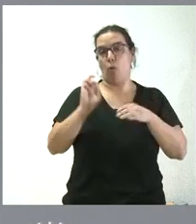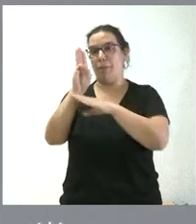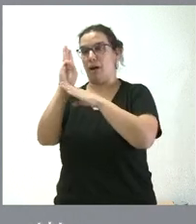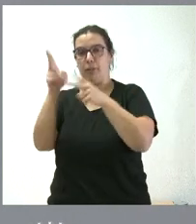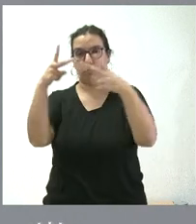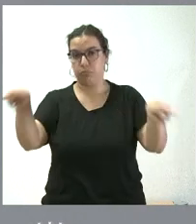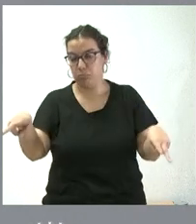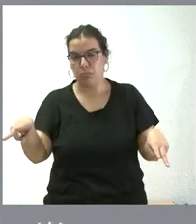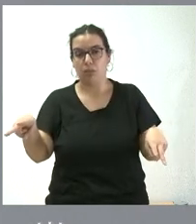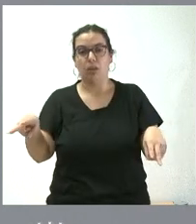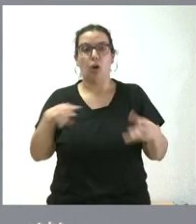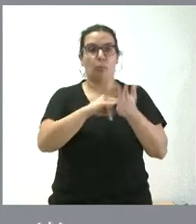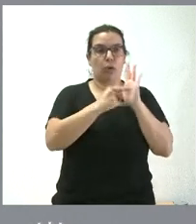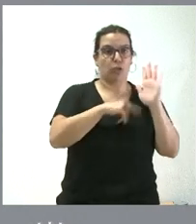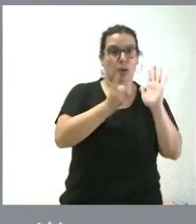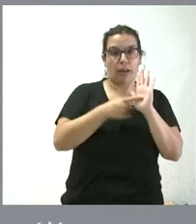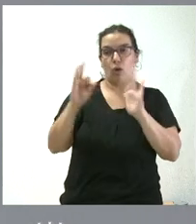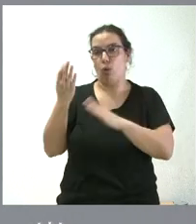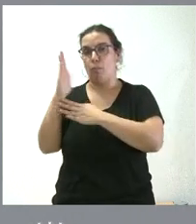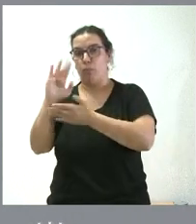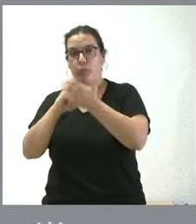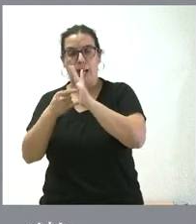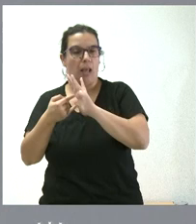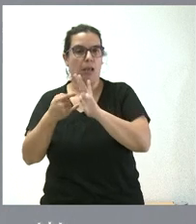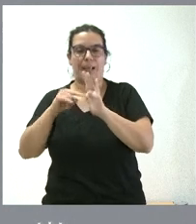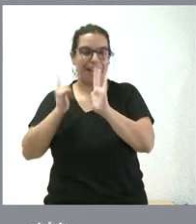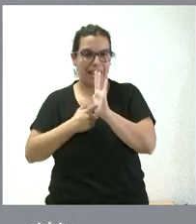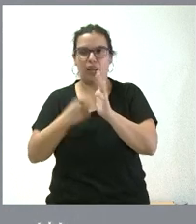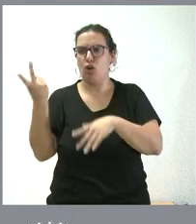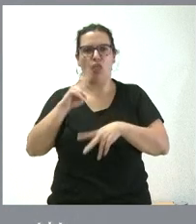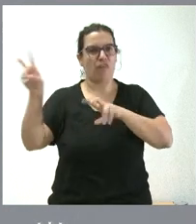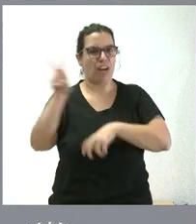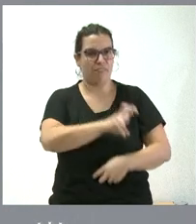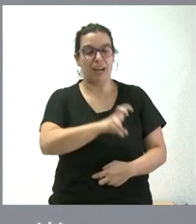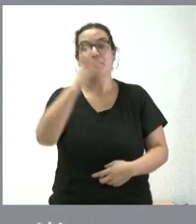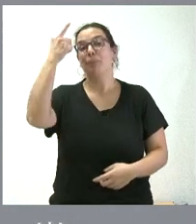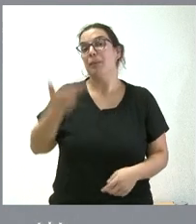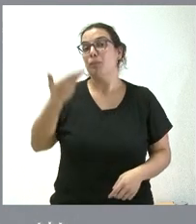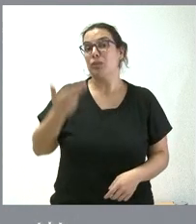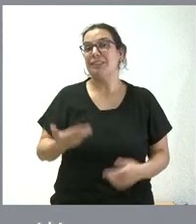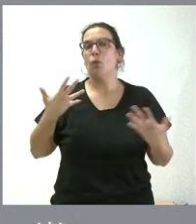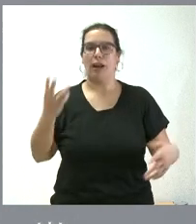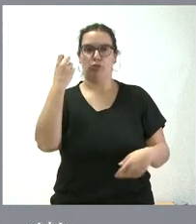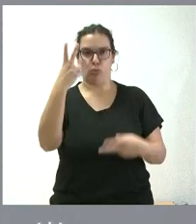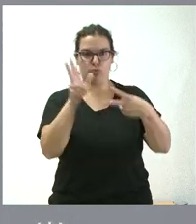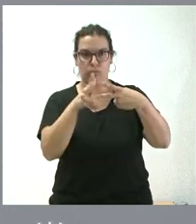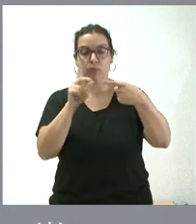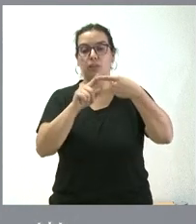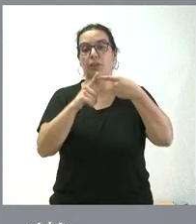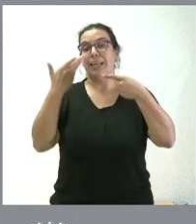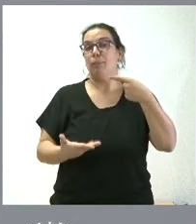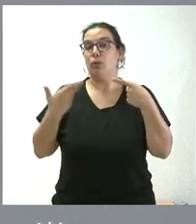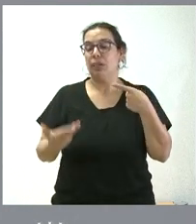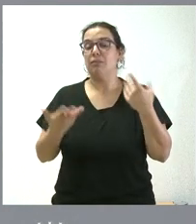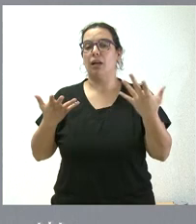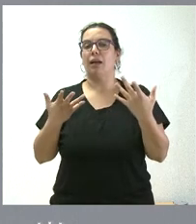puede ser tanto por proyecto de ley como proposición de ley ambas vías son Igualmente legítimas lo que es importante aquí son dos cosas que hay haya